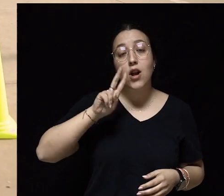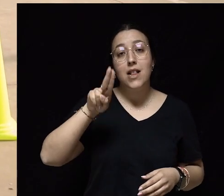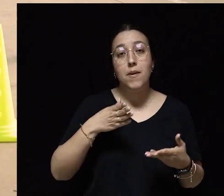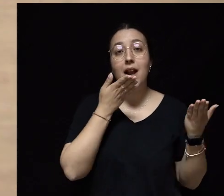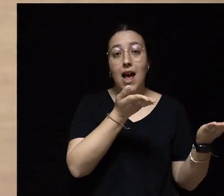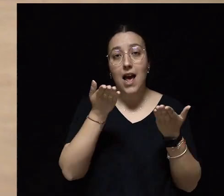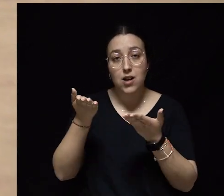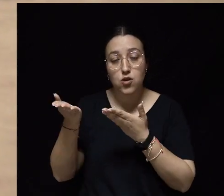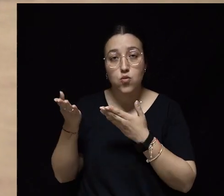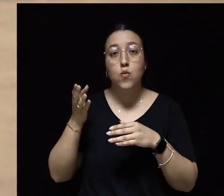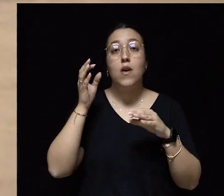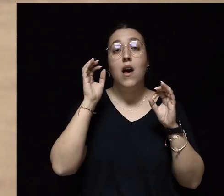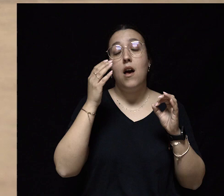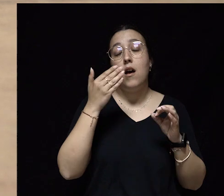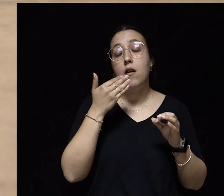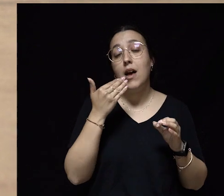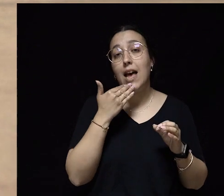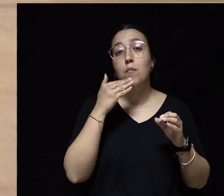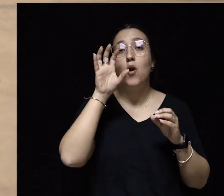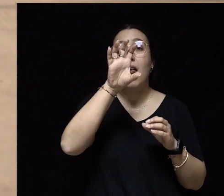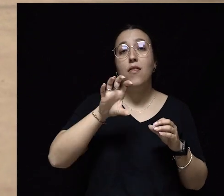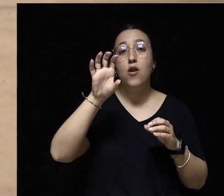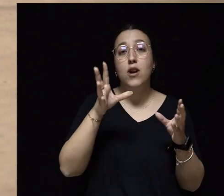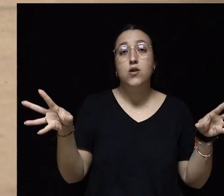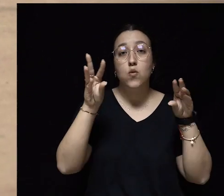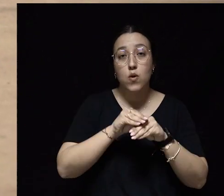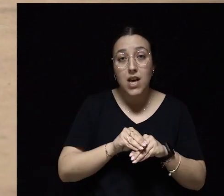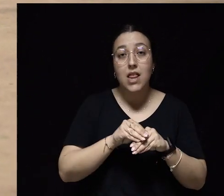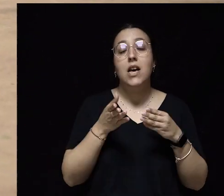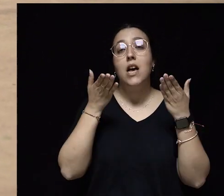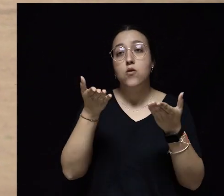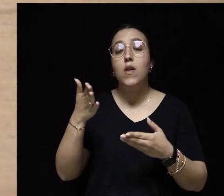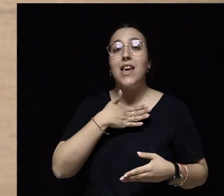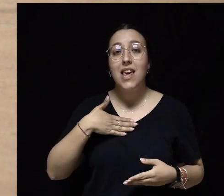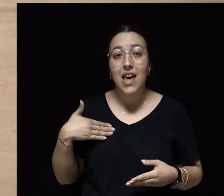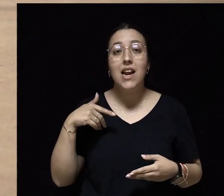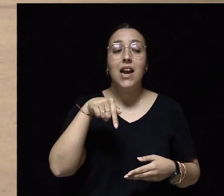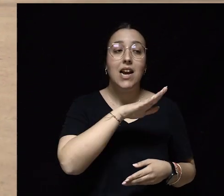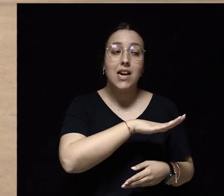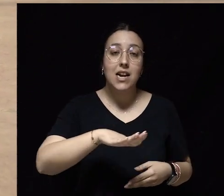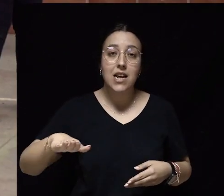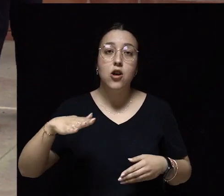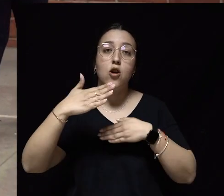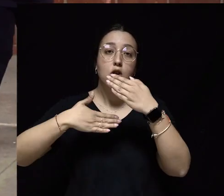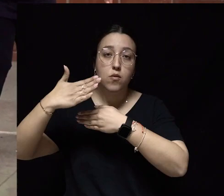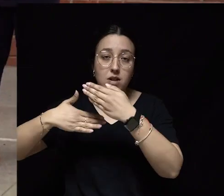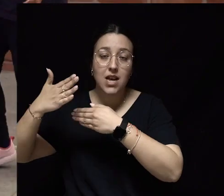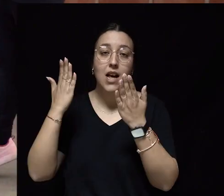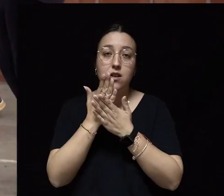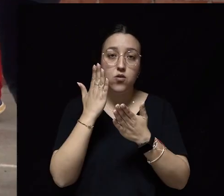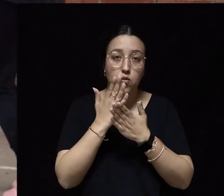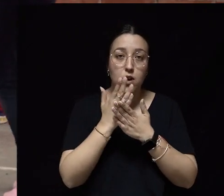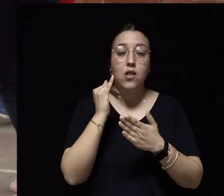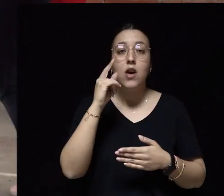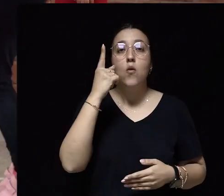documento de Naciones Unidas adquieren especial relevancia. El objetivo de desarrollo sostenible de una educación